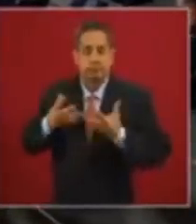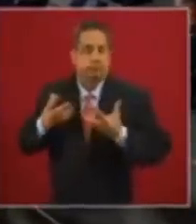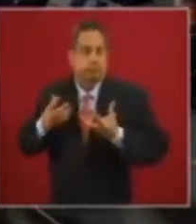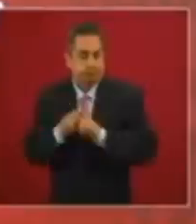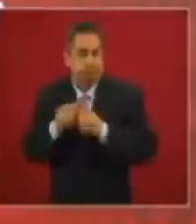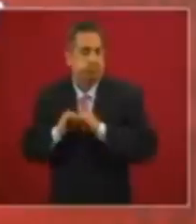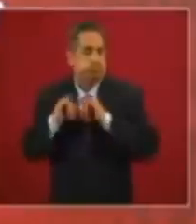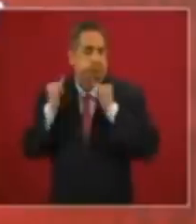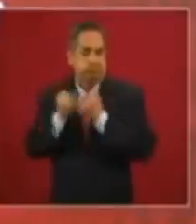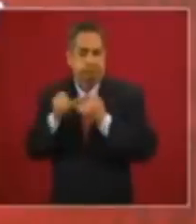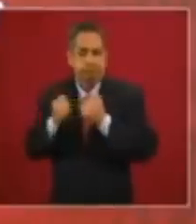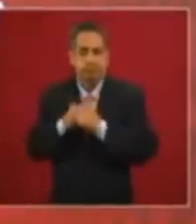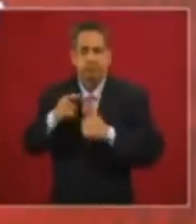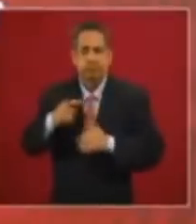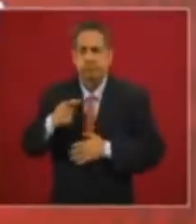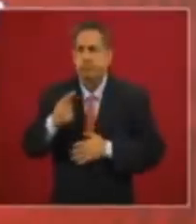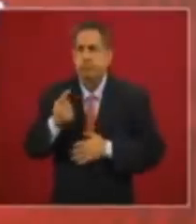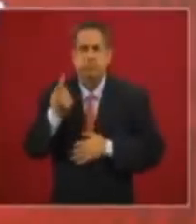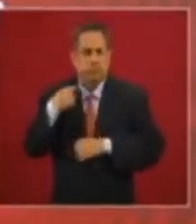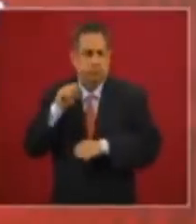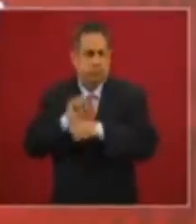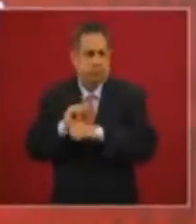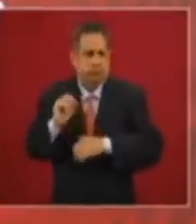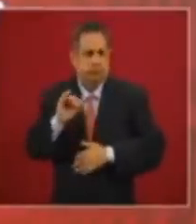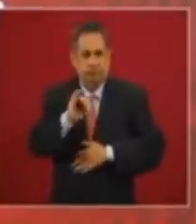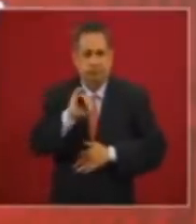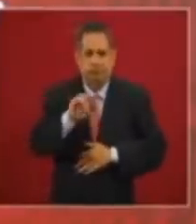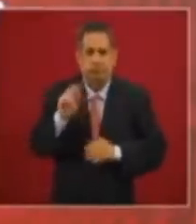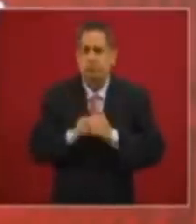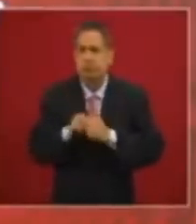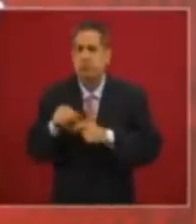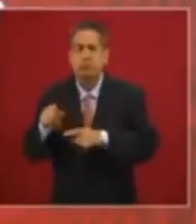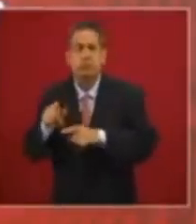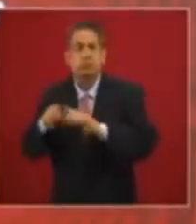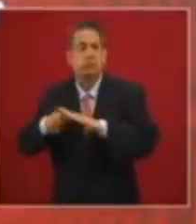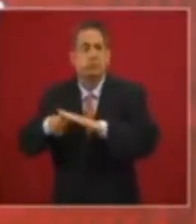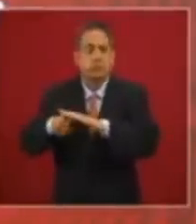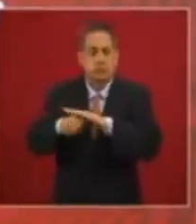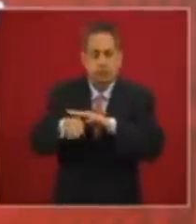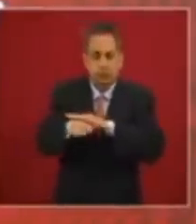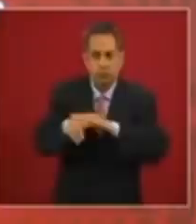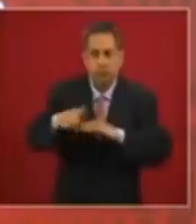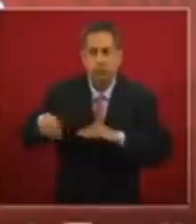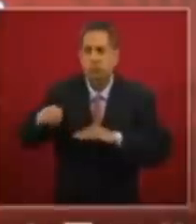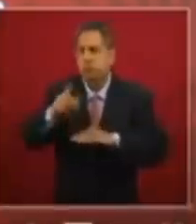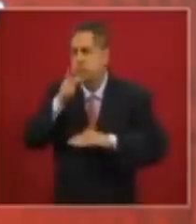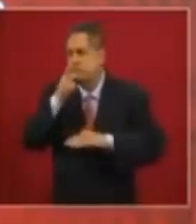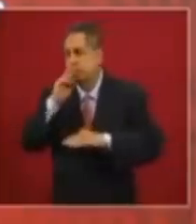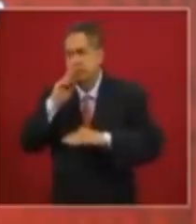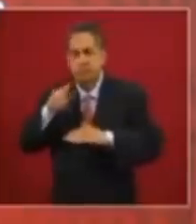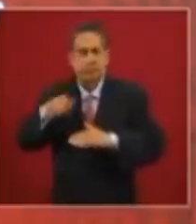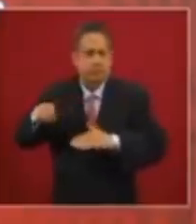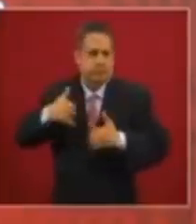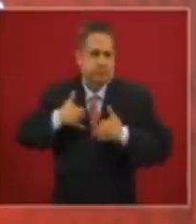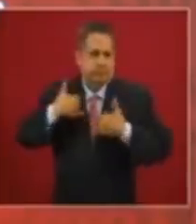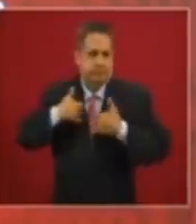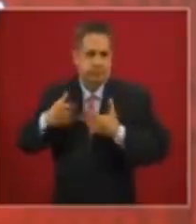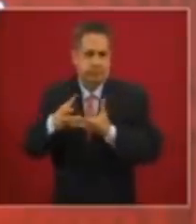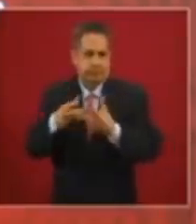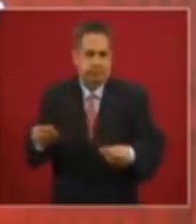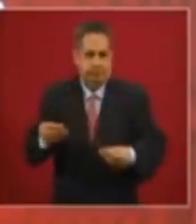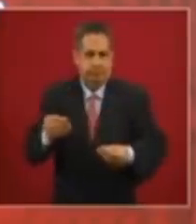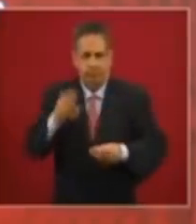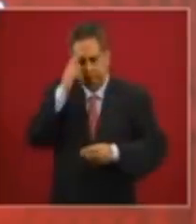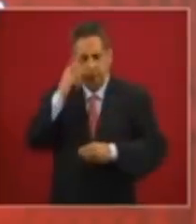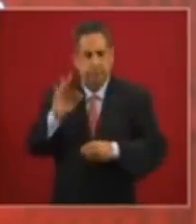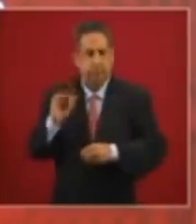semana, la semana pasada, con madres y padres de los jóvenes